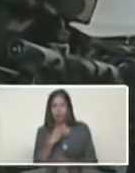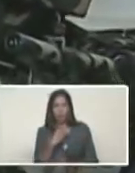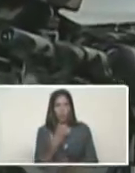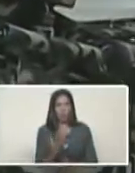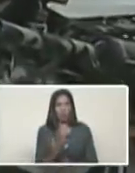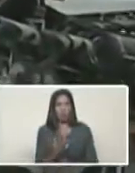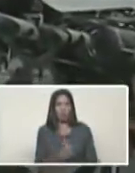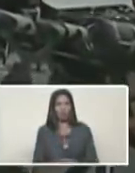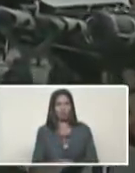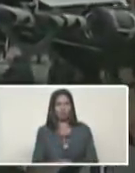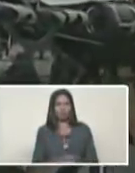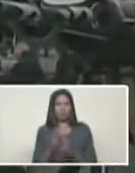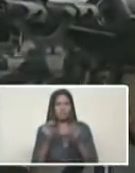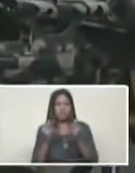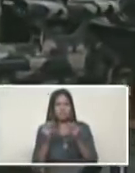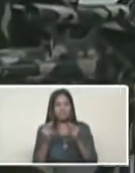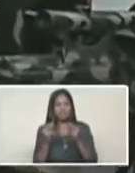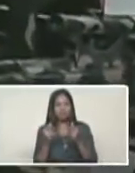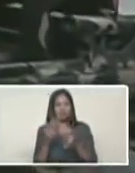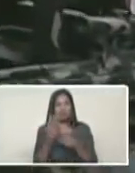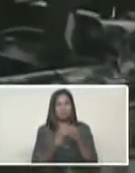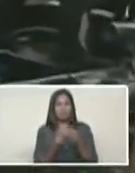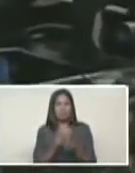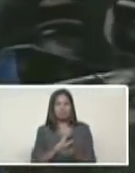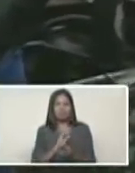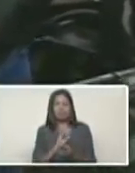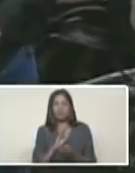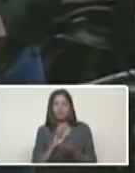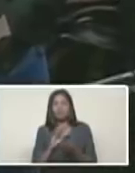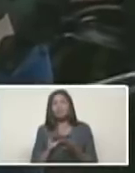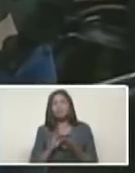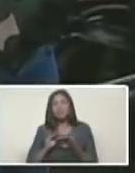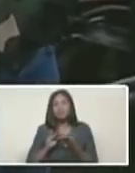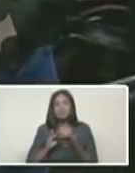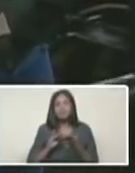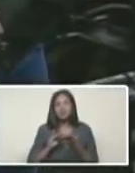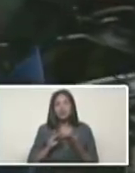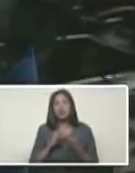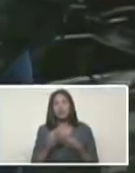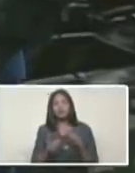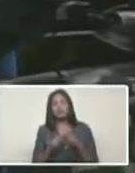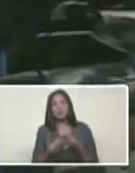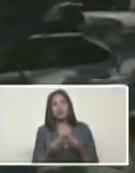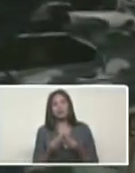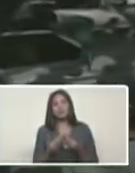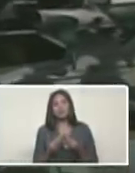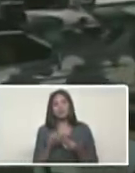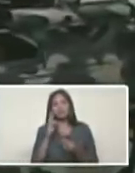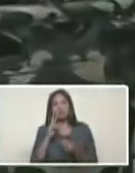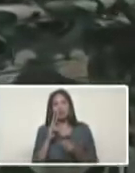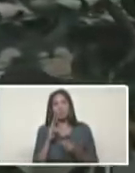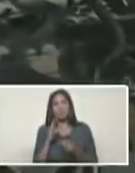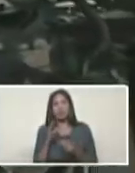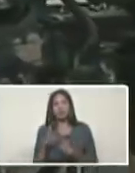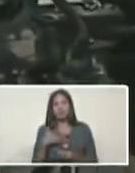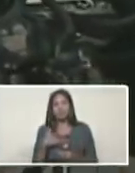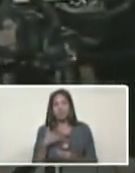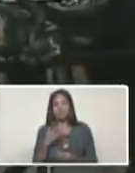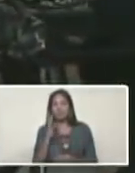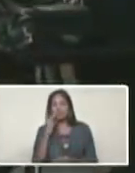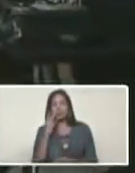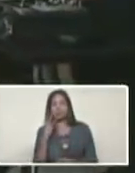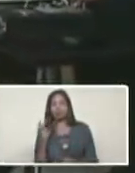consta de unos sensores que están dispuestos a cierta distancia. El operador, de manera remota, percibe cuando el